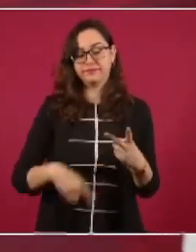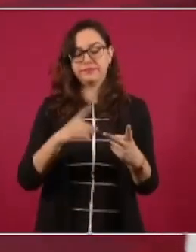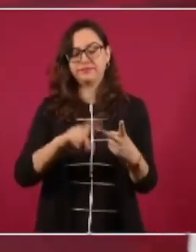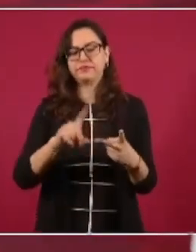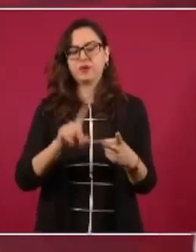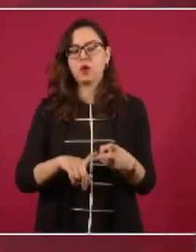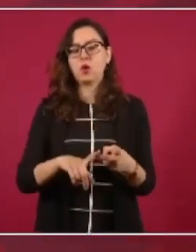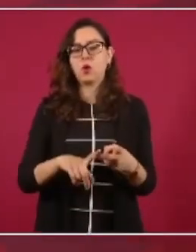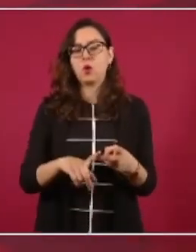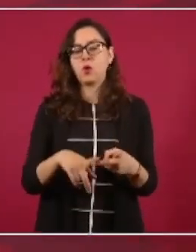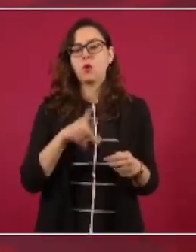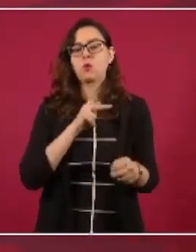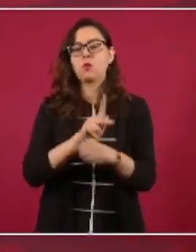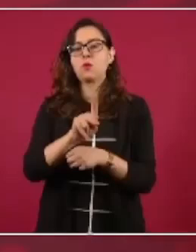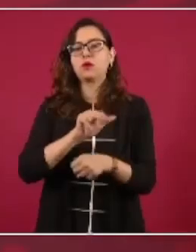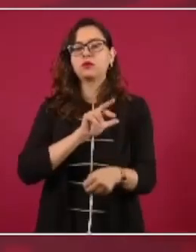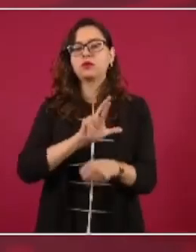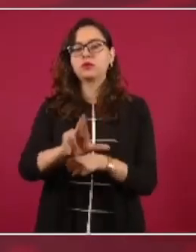son 5 millones,